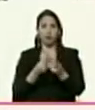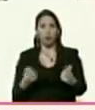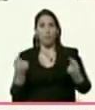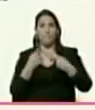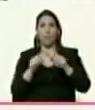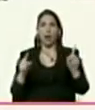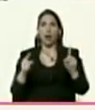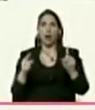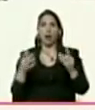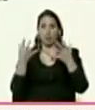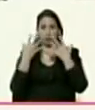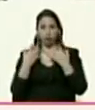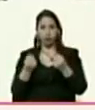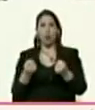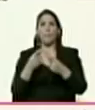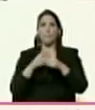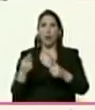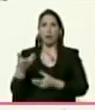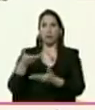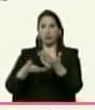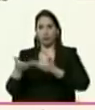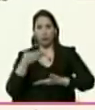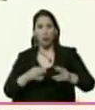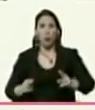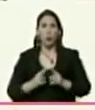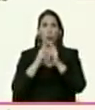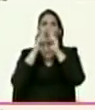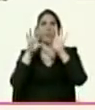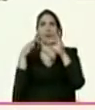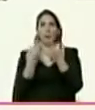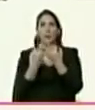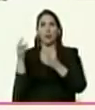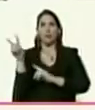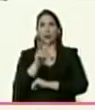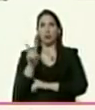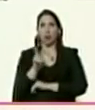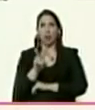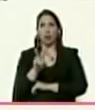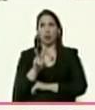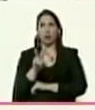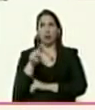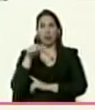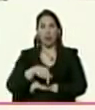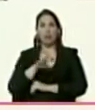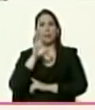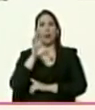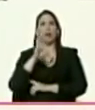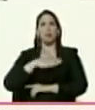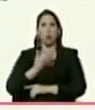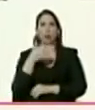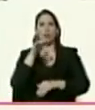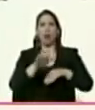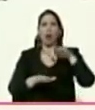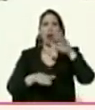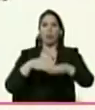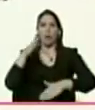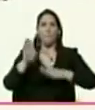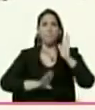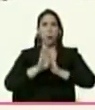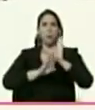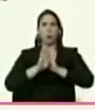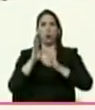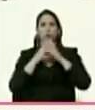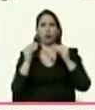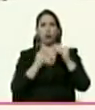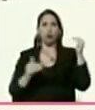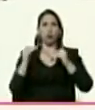distensión, para la reconciliación, para el reencuentro de la familia venezolana, este país podrá salir adelante y superar todos los